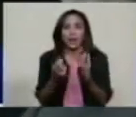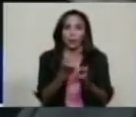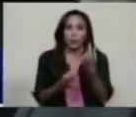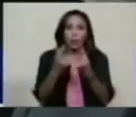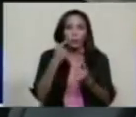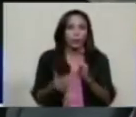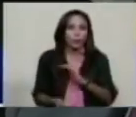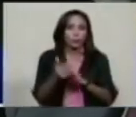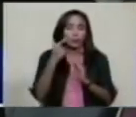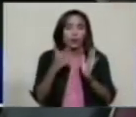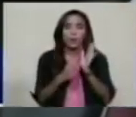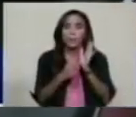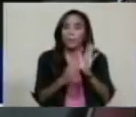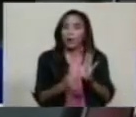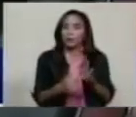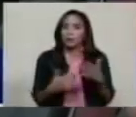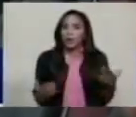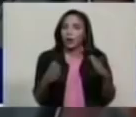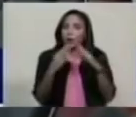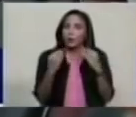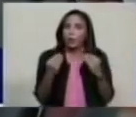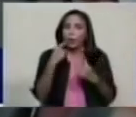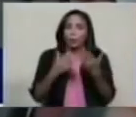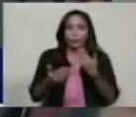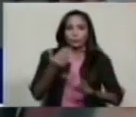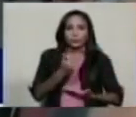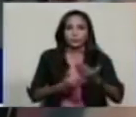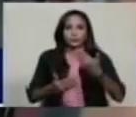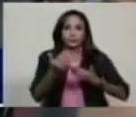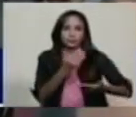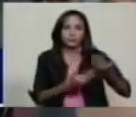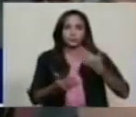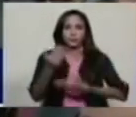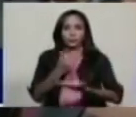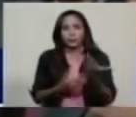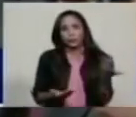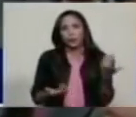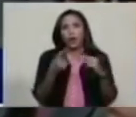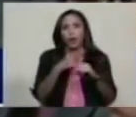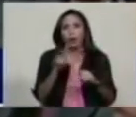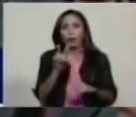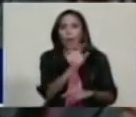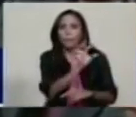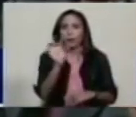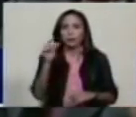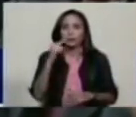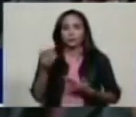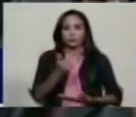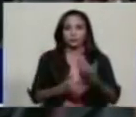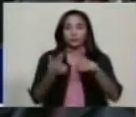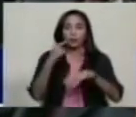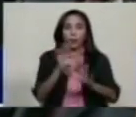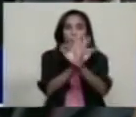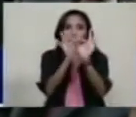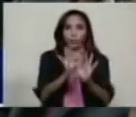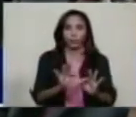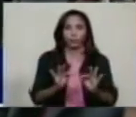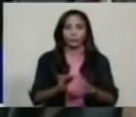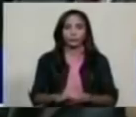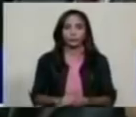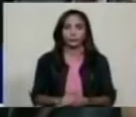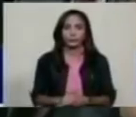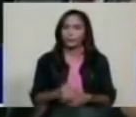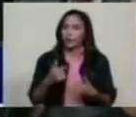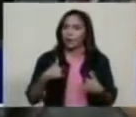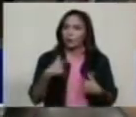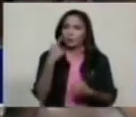un reflejo de la diversificación de la cooperación entre ambos países. Yo formulo mis mejores